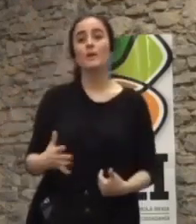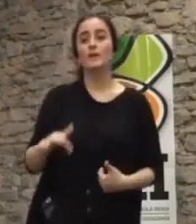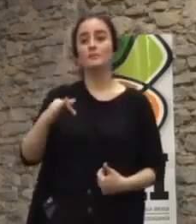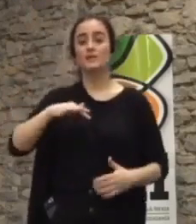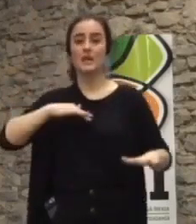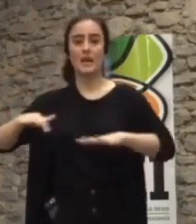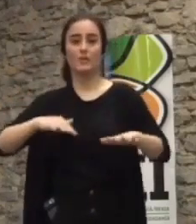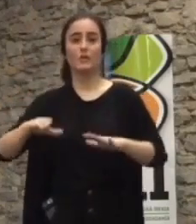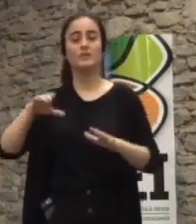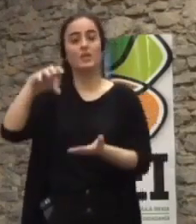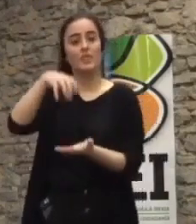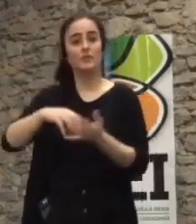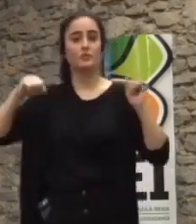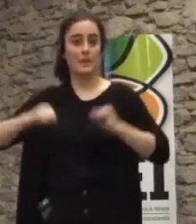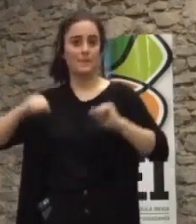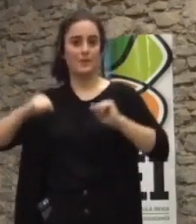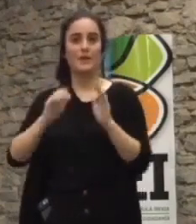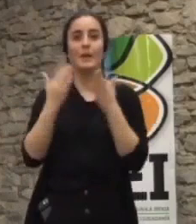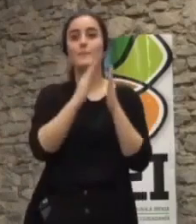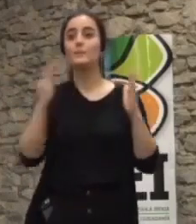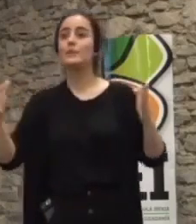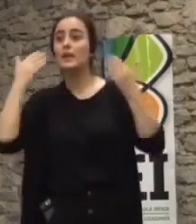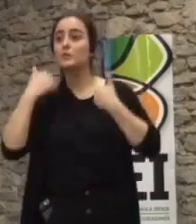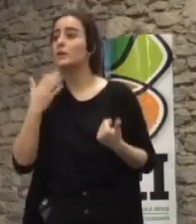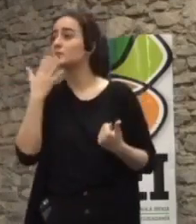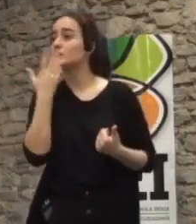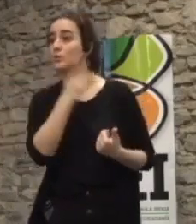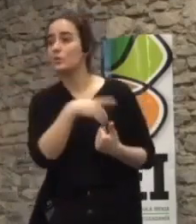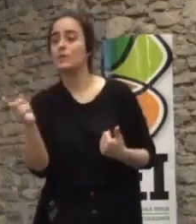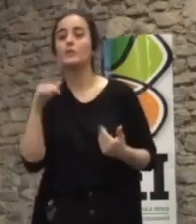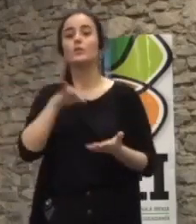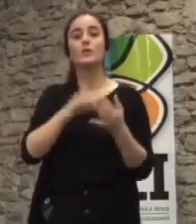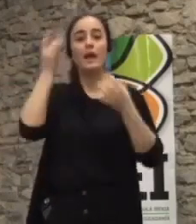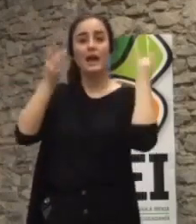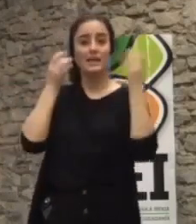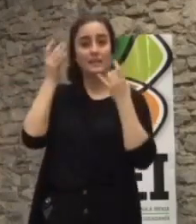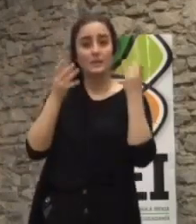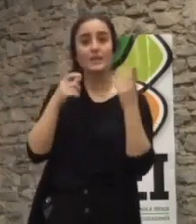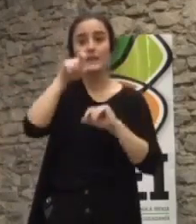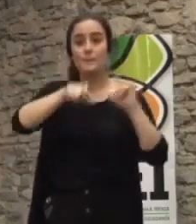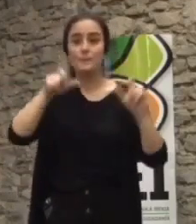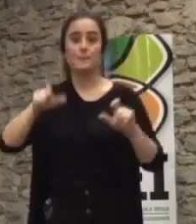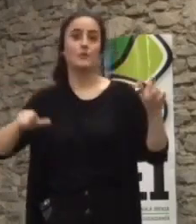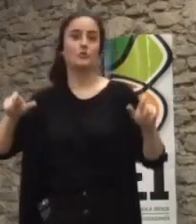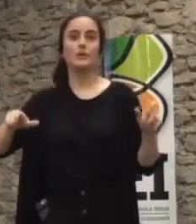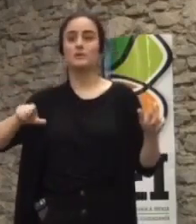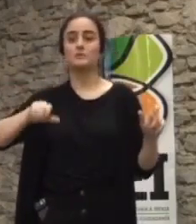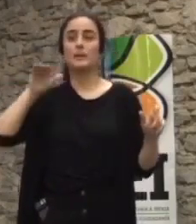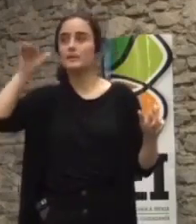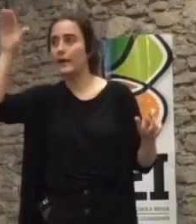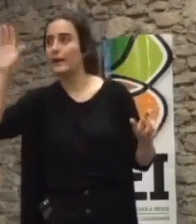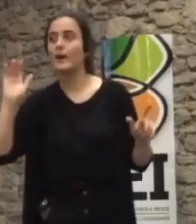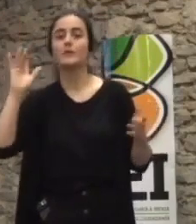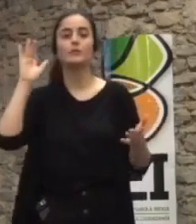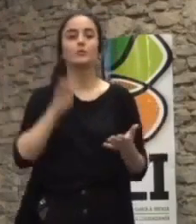que hemos realizado en los centros de mayores. Las bibliotecas humanas, para los que no conocen, es una actividad en la que distintas personas que, de origen extranjero,